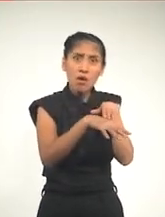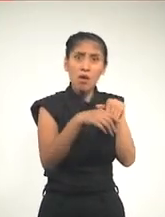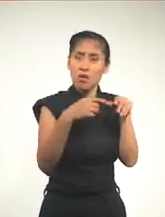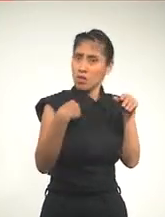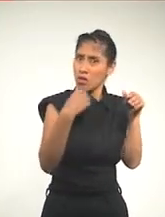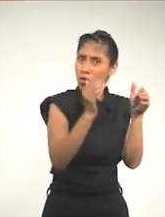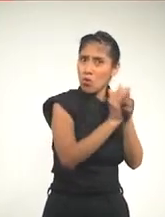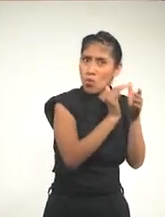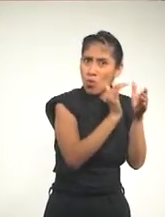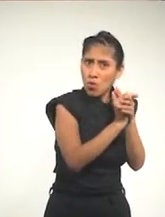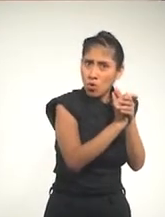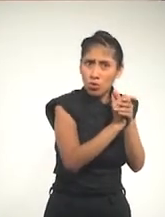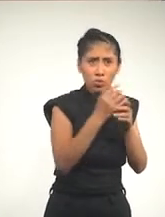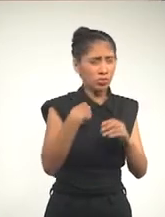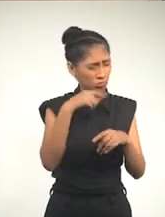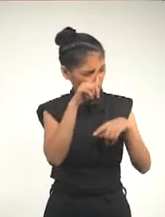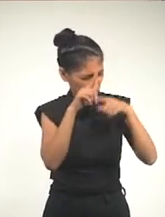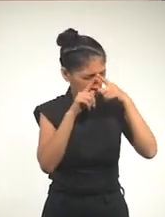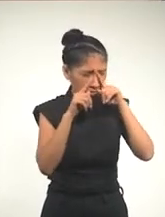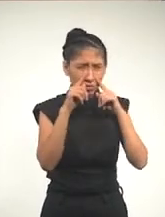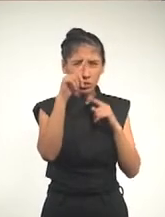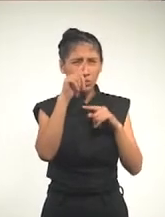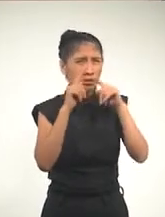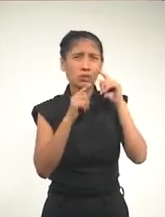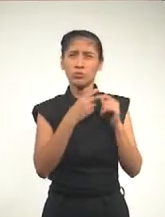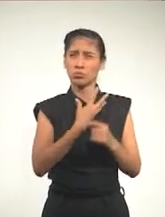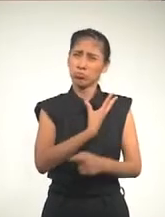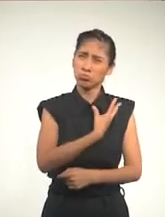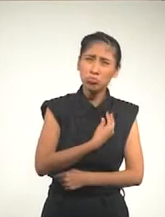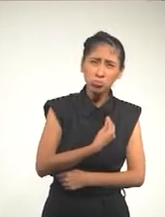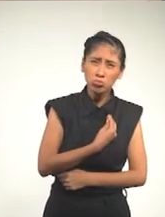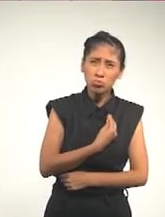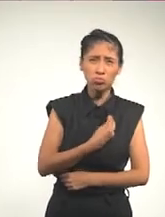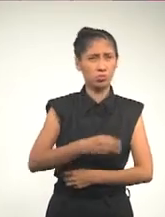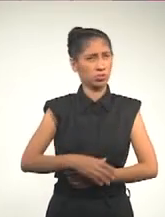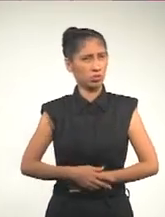mejores amigos. ¡Lloré mucho! ¡Ay!